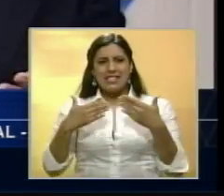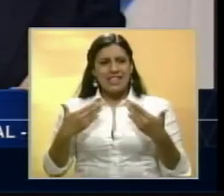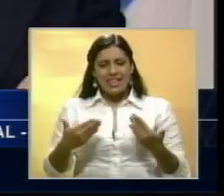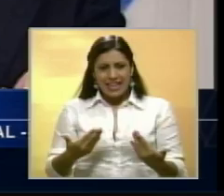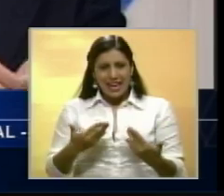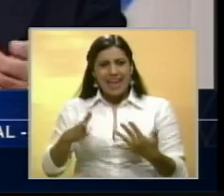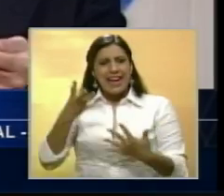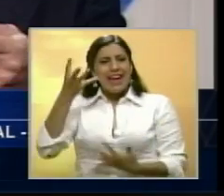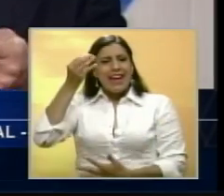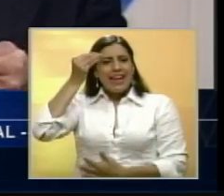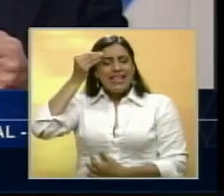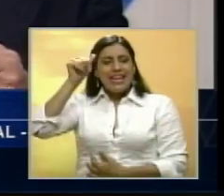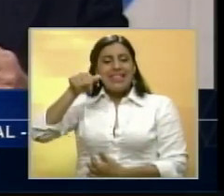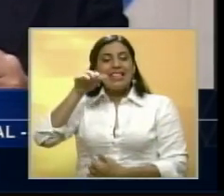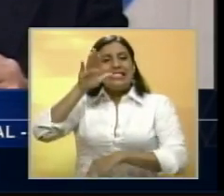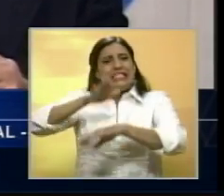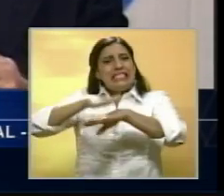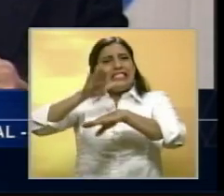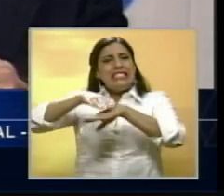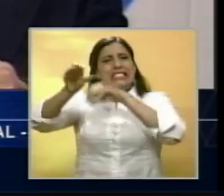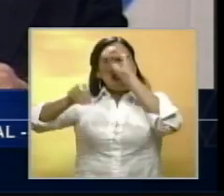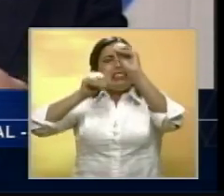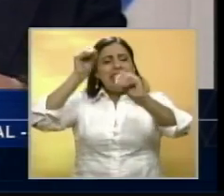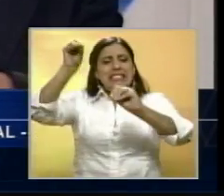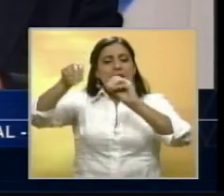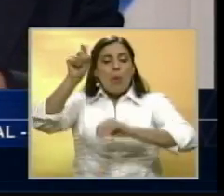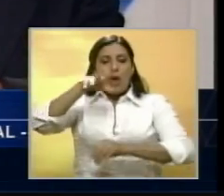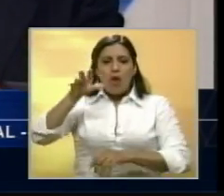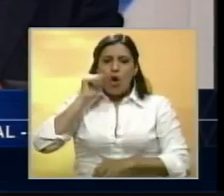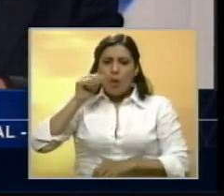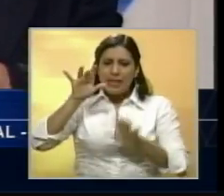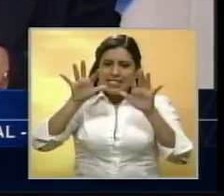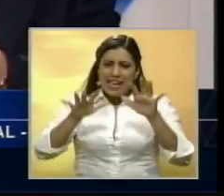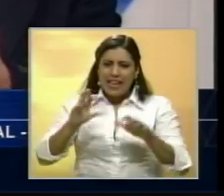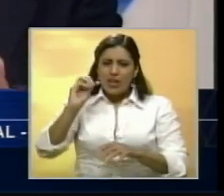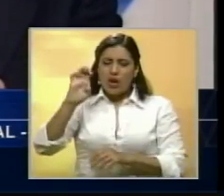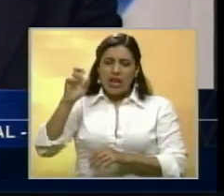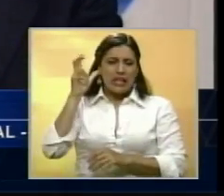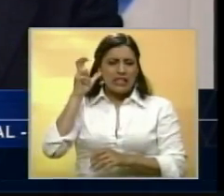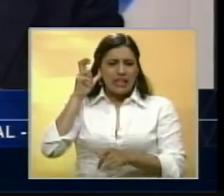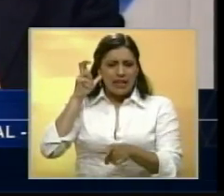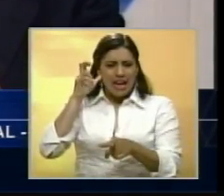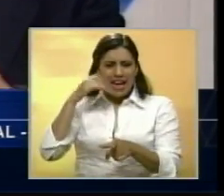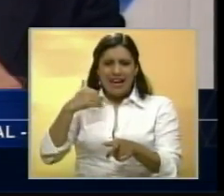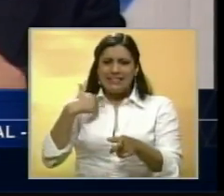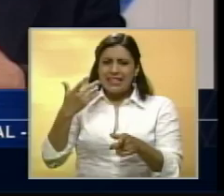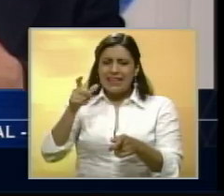es entender que este clamor que tiene el pueblo venezolano es de cambio, de búsqueda, de la